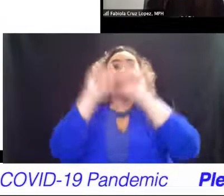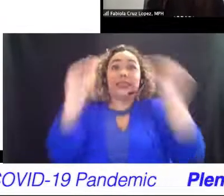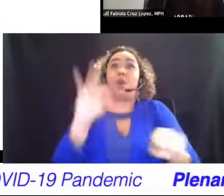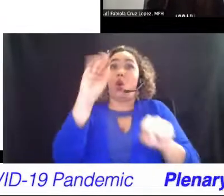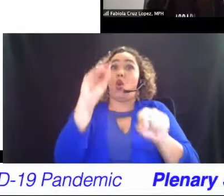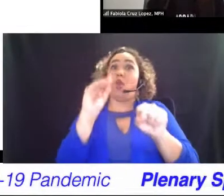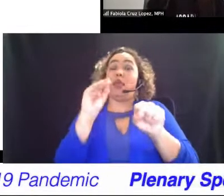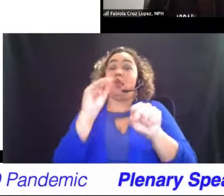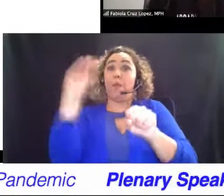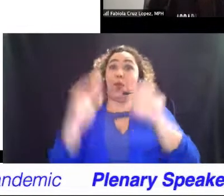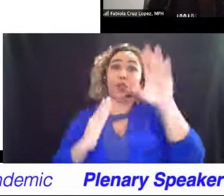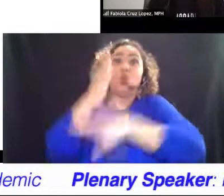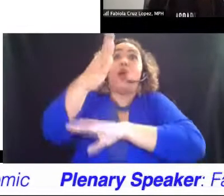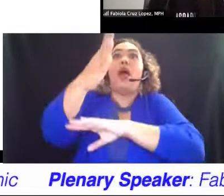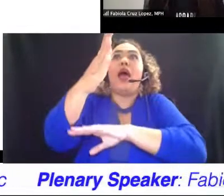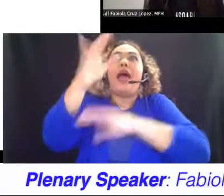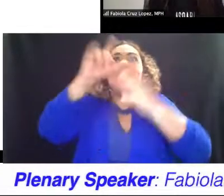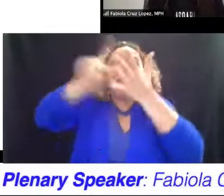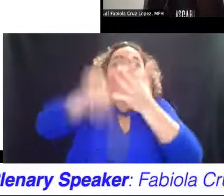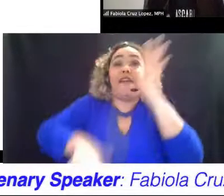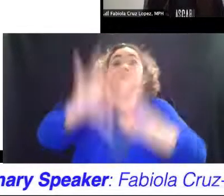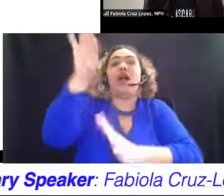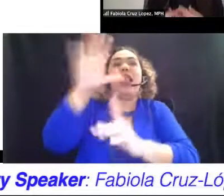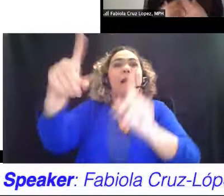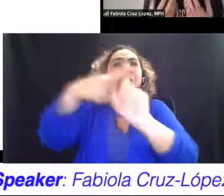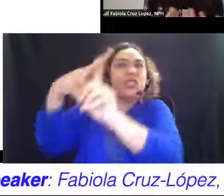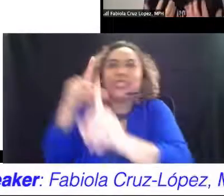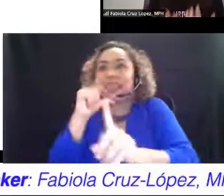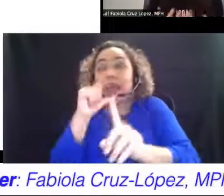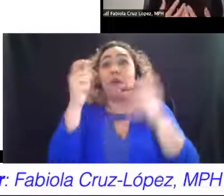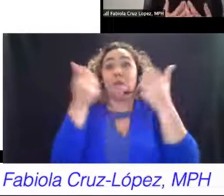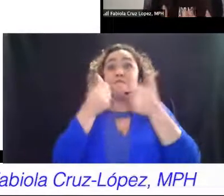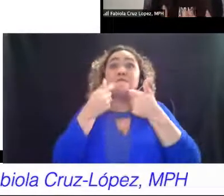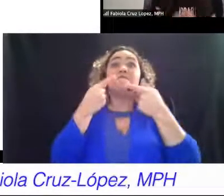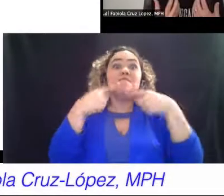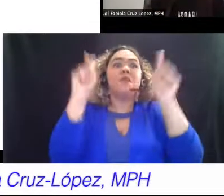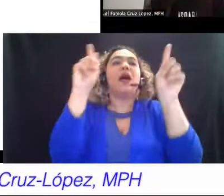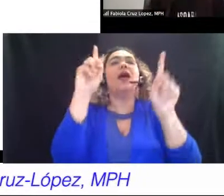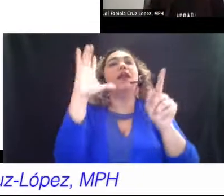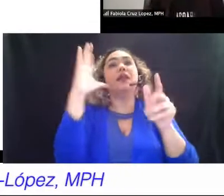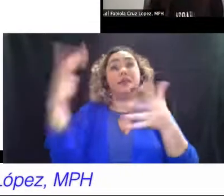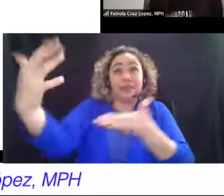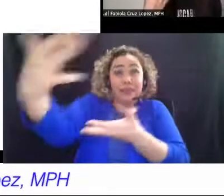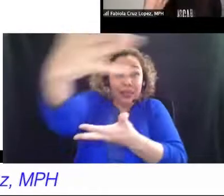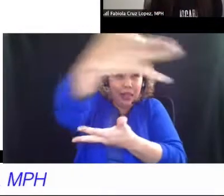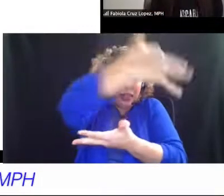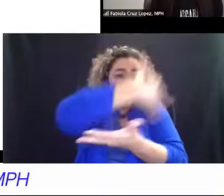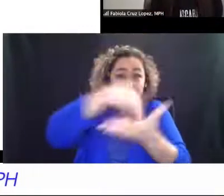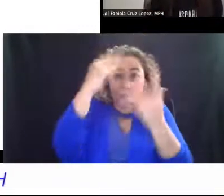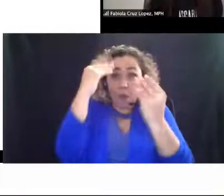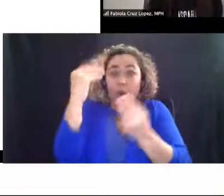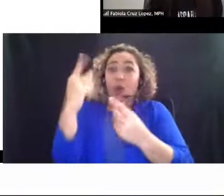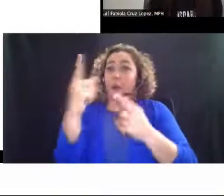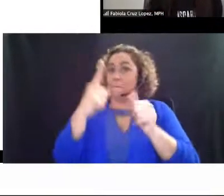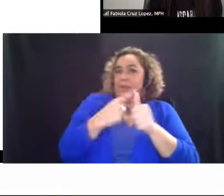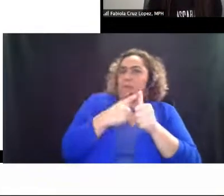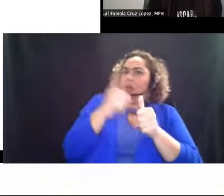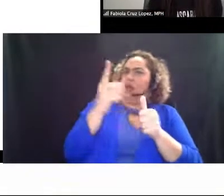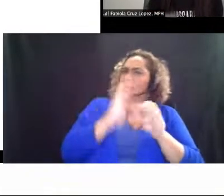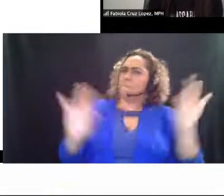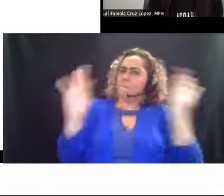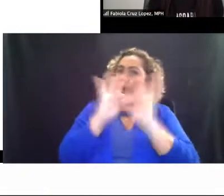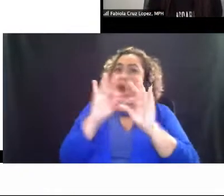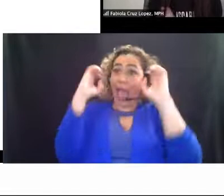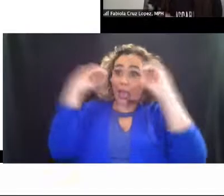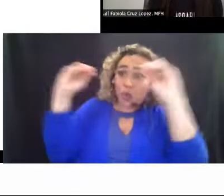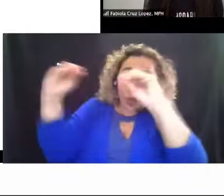de los casos investigados para poder realizar esa colección de datos. Uno, educar, obviamente empoderar, pero